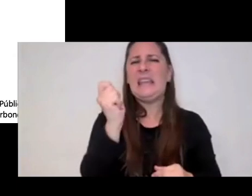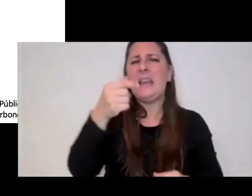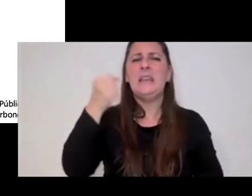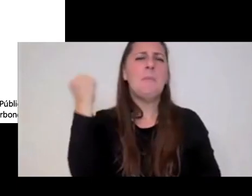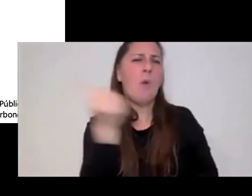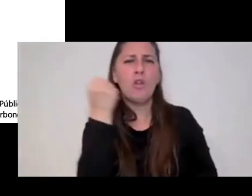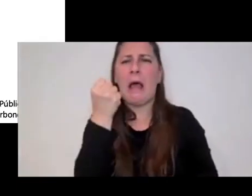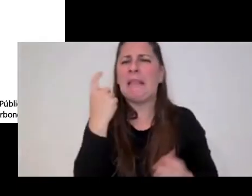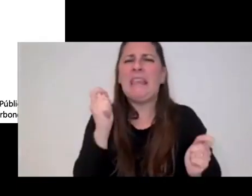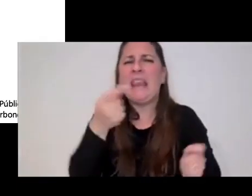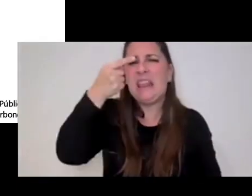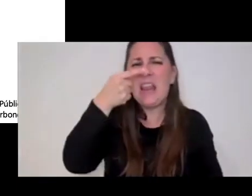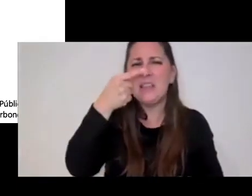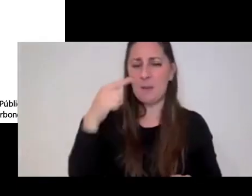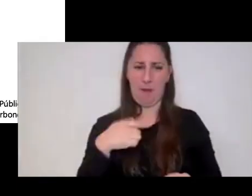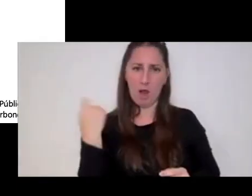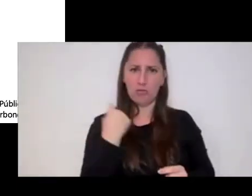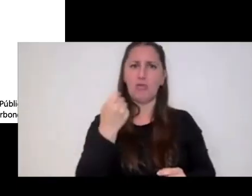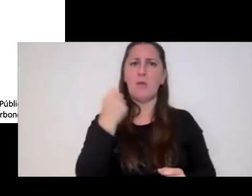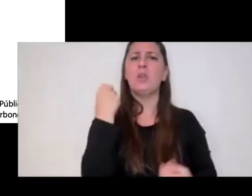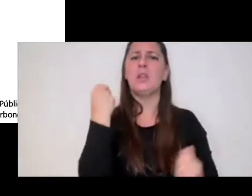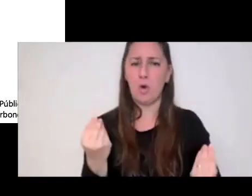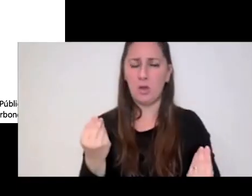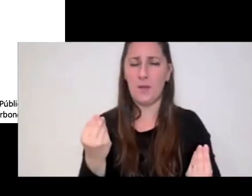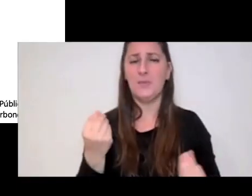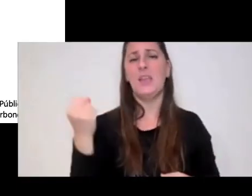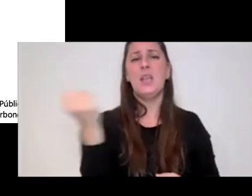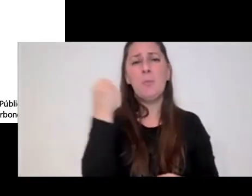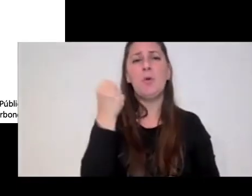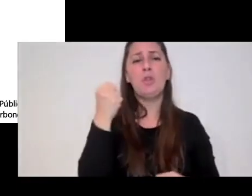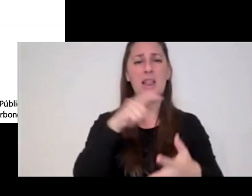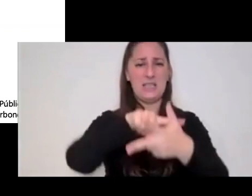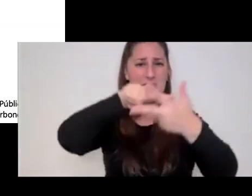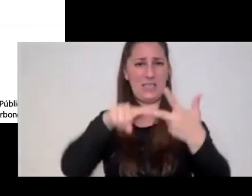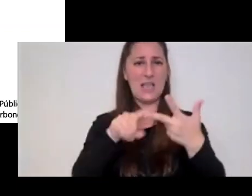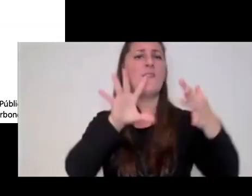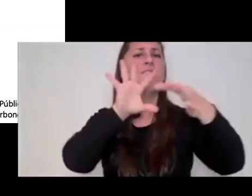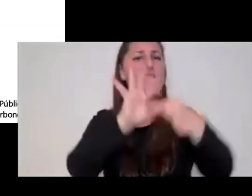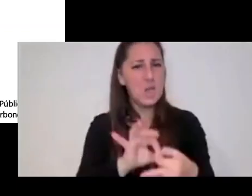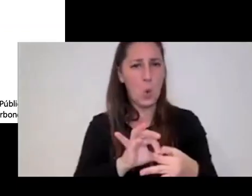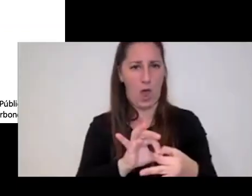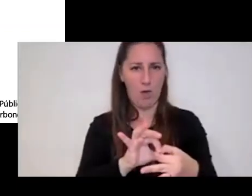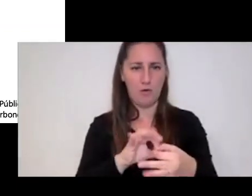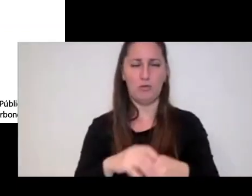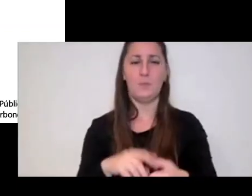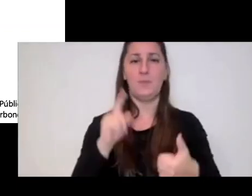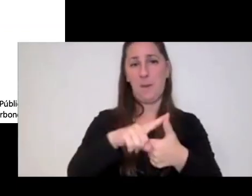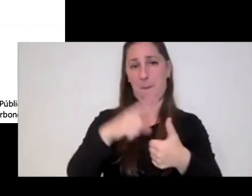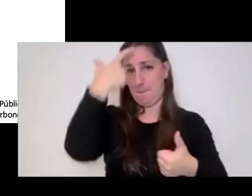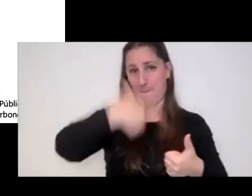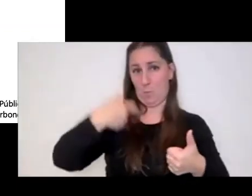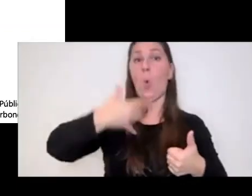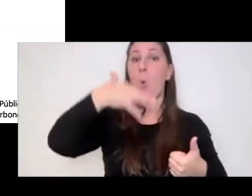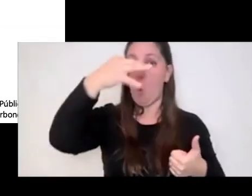para nosotros? Le va a importar, como dije antes, a los tres sujetos vinculados con este marco. Al contribuyente cumplidor,